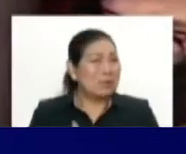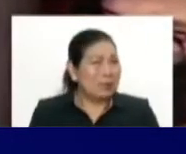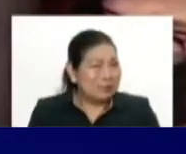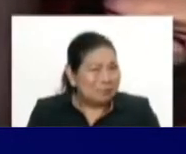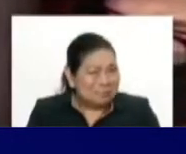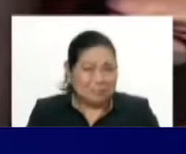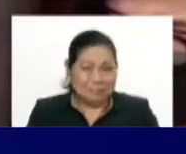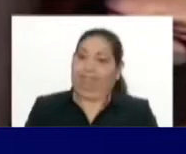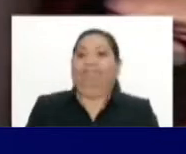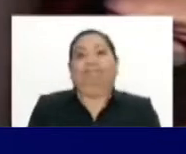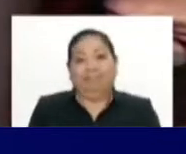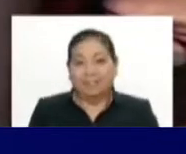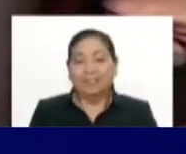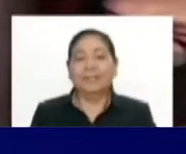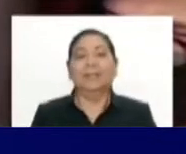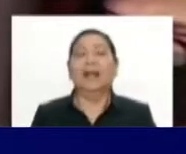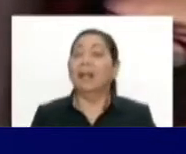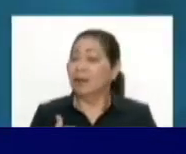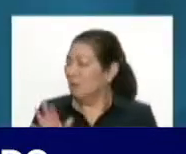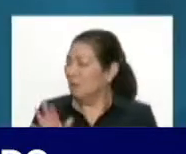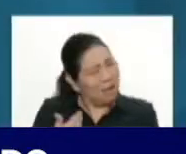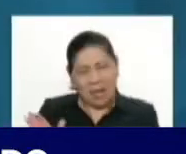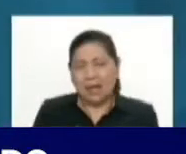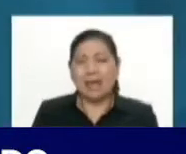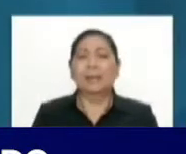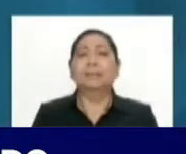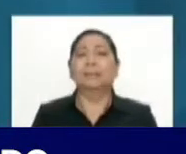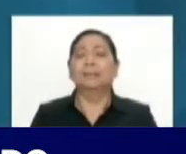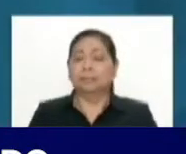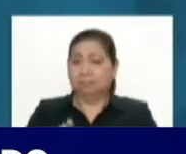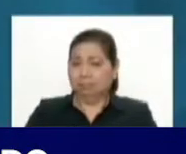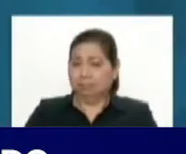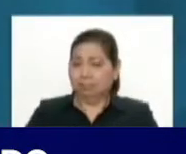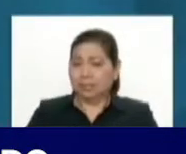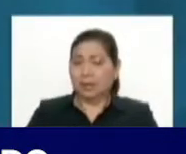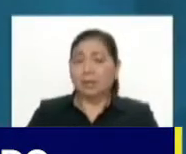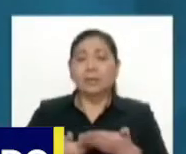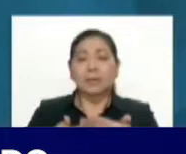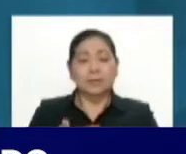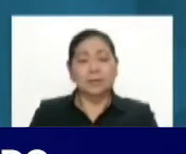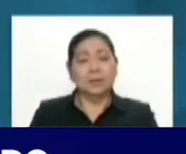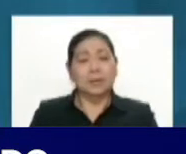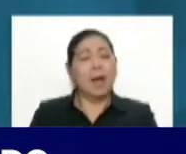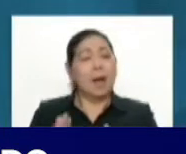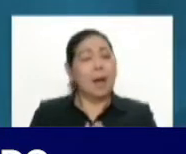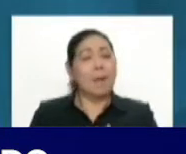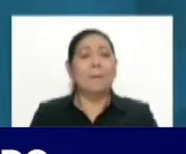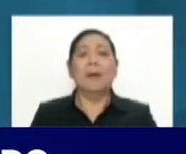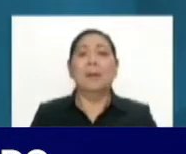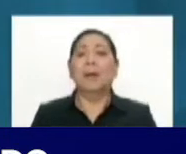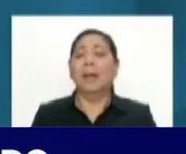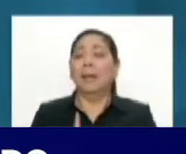empresas. Ya pues, tiene que irse. El acusado presentó una acción de amparo contra 35